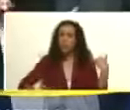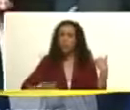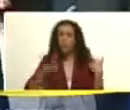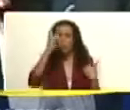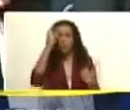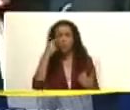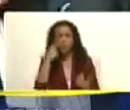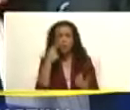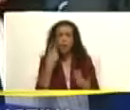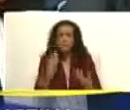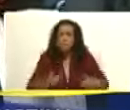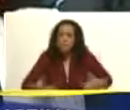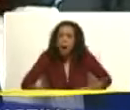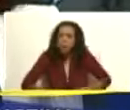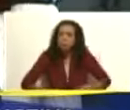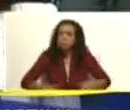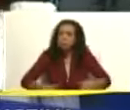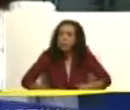a pulso,